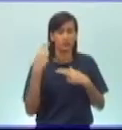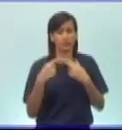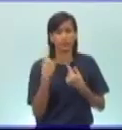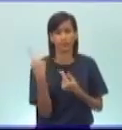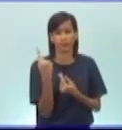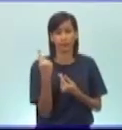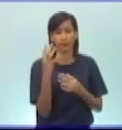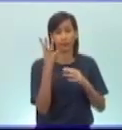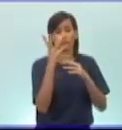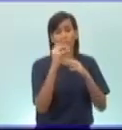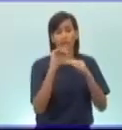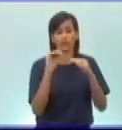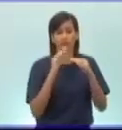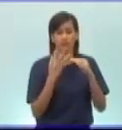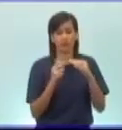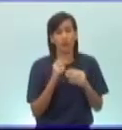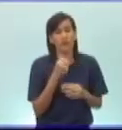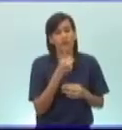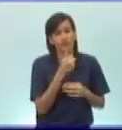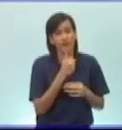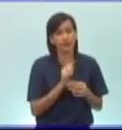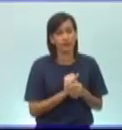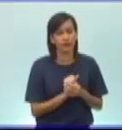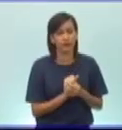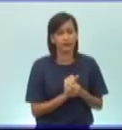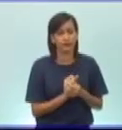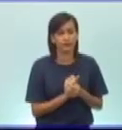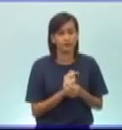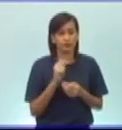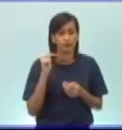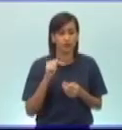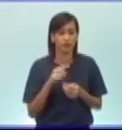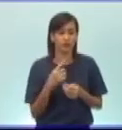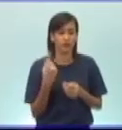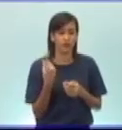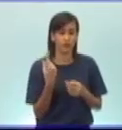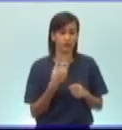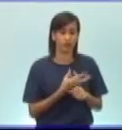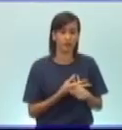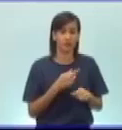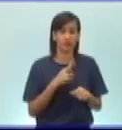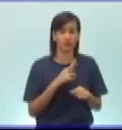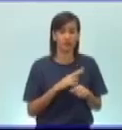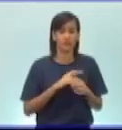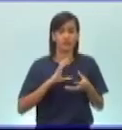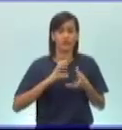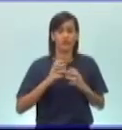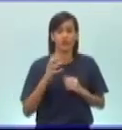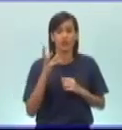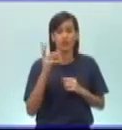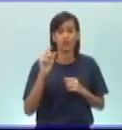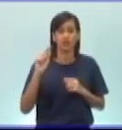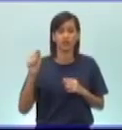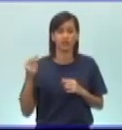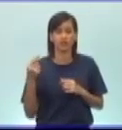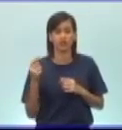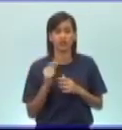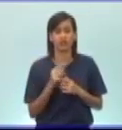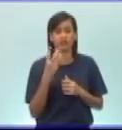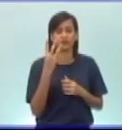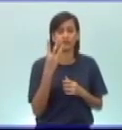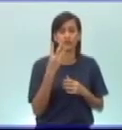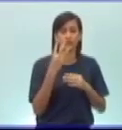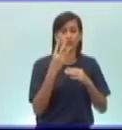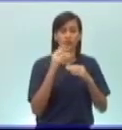más fácil. Y lo primero que hacemos es entonces, vamos a representar en notación decimal la fracción 3 quintos. Como